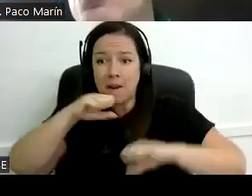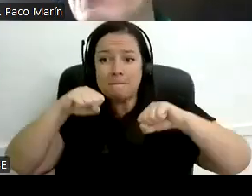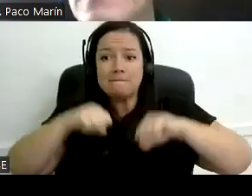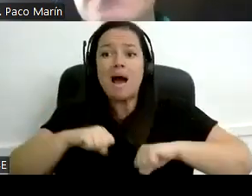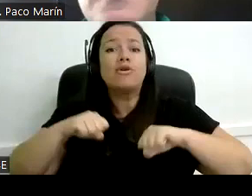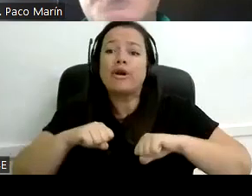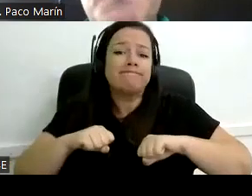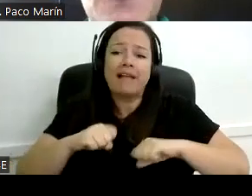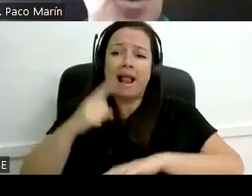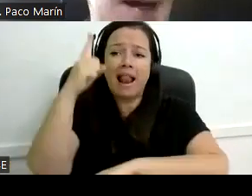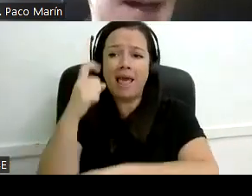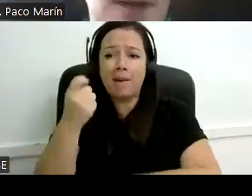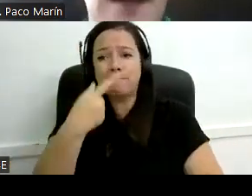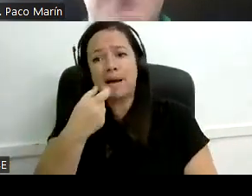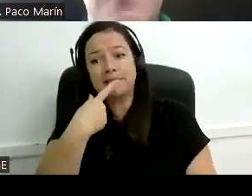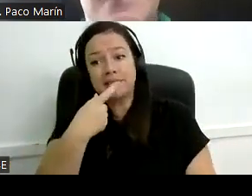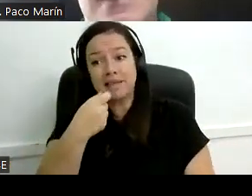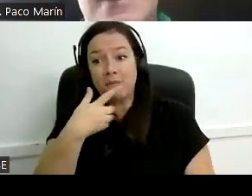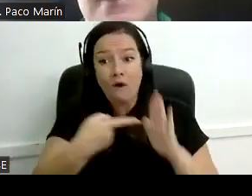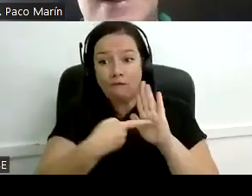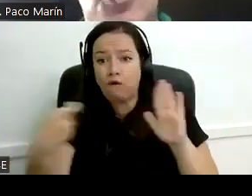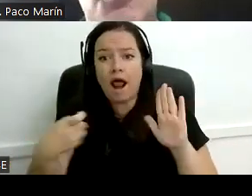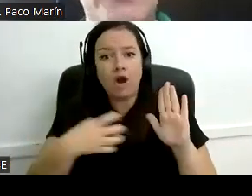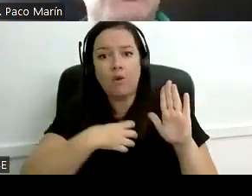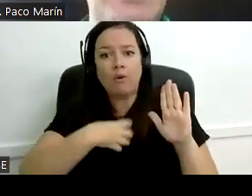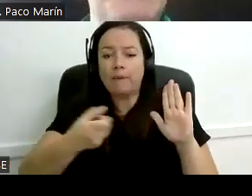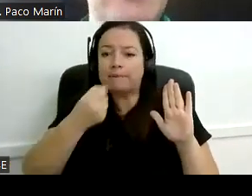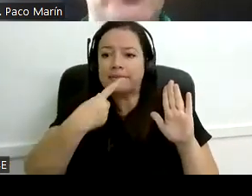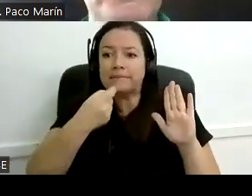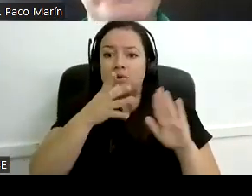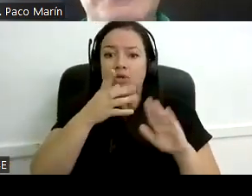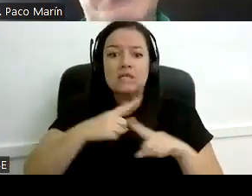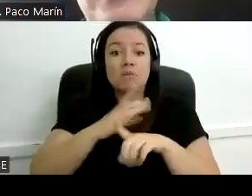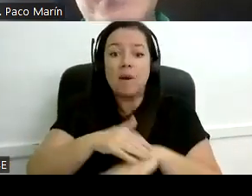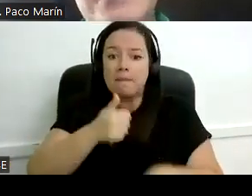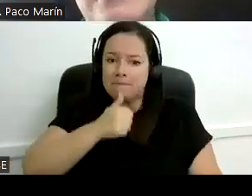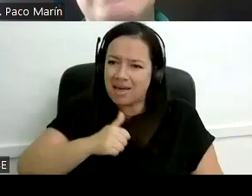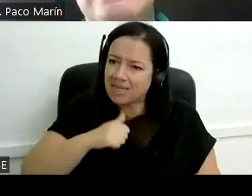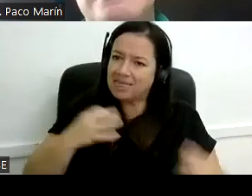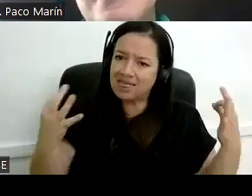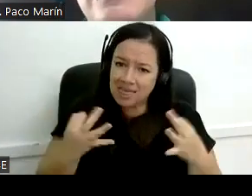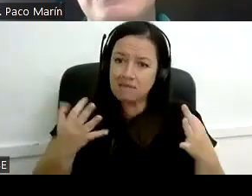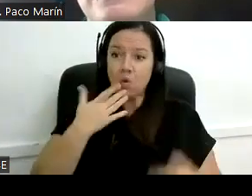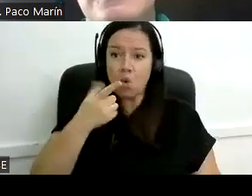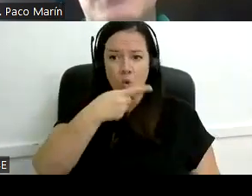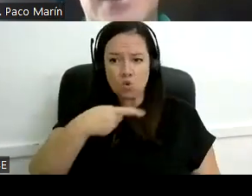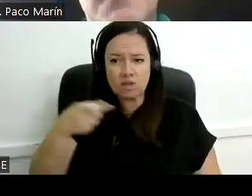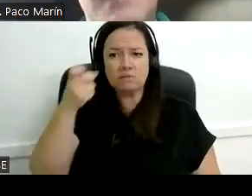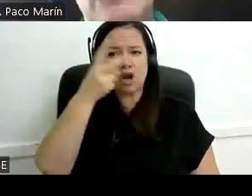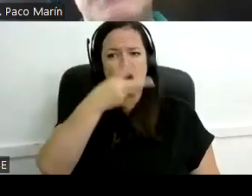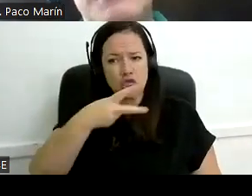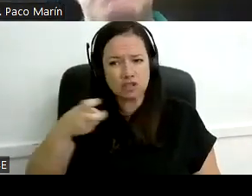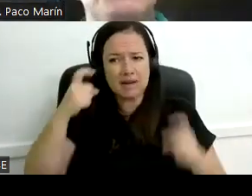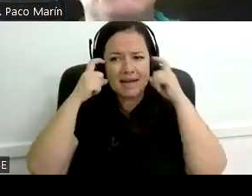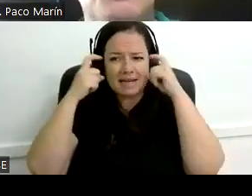lorazepam, con su Orfidal, y no hay manera humana de retirarlo porque no hay la paciencia suficiente para estar 10-15 días para